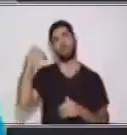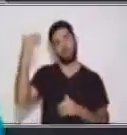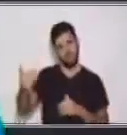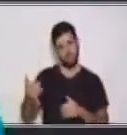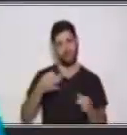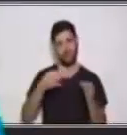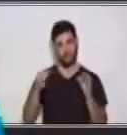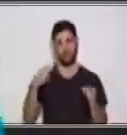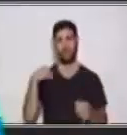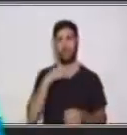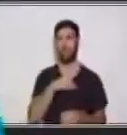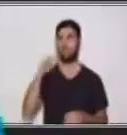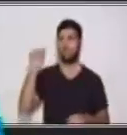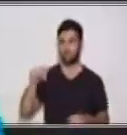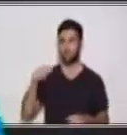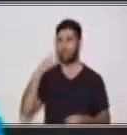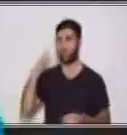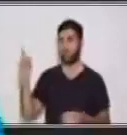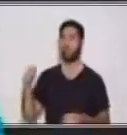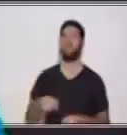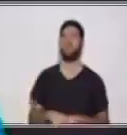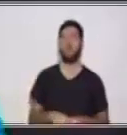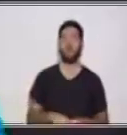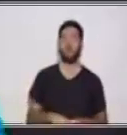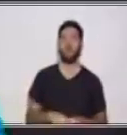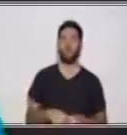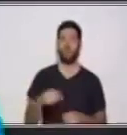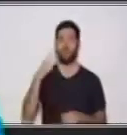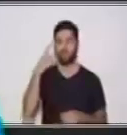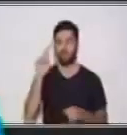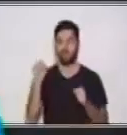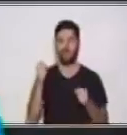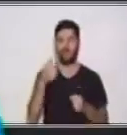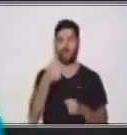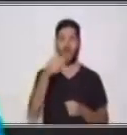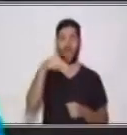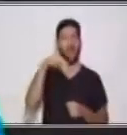Nosotros regularmente para nombrar los ángulos utilizamos